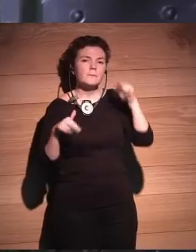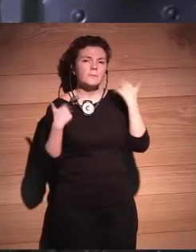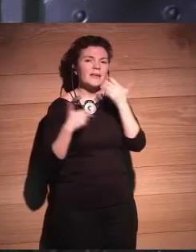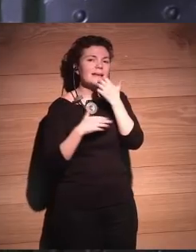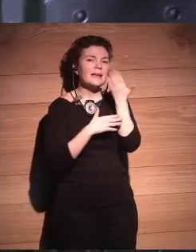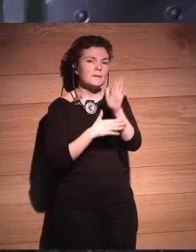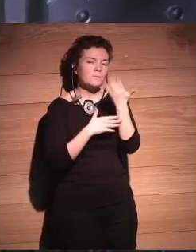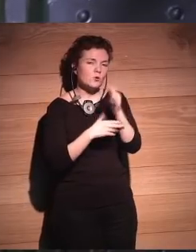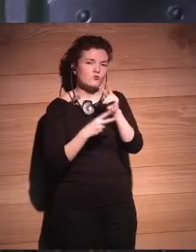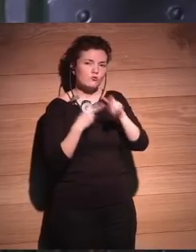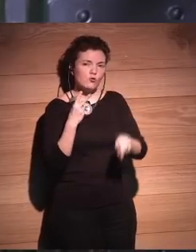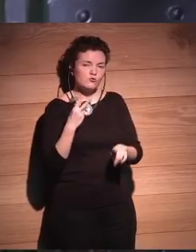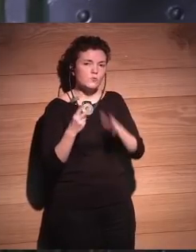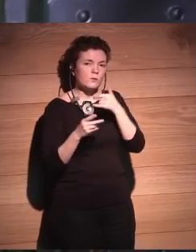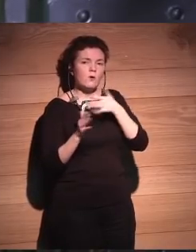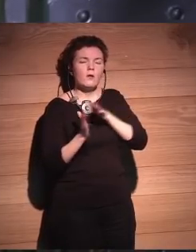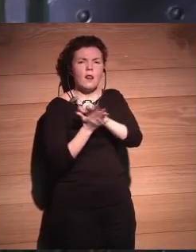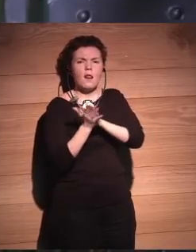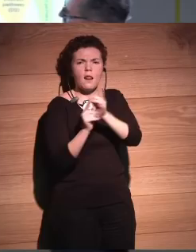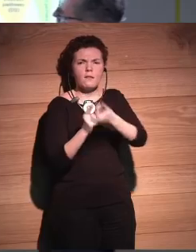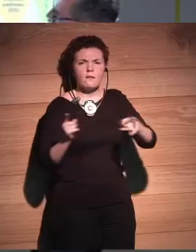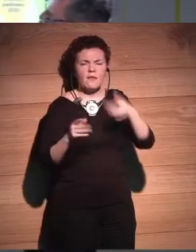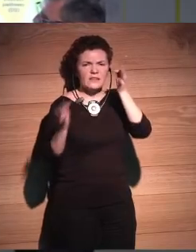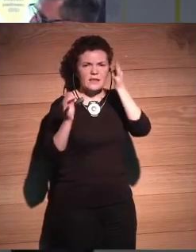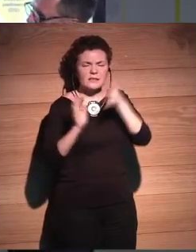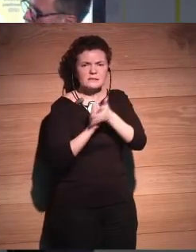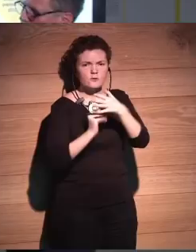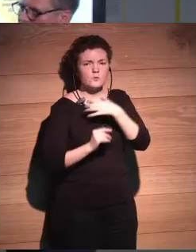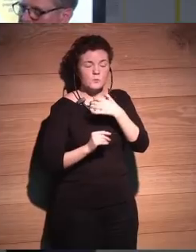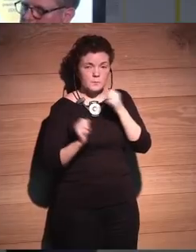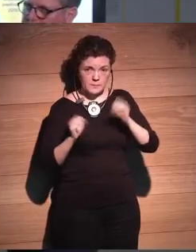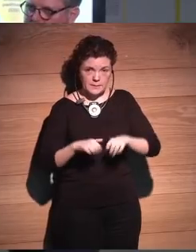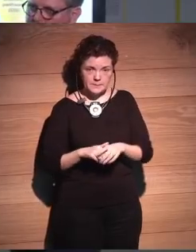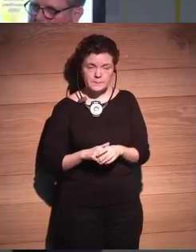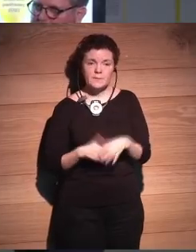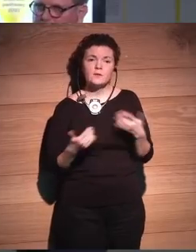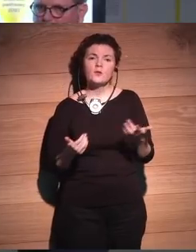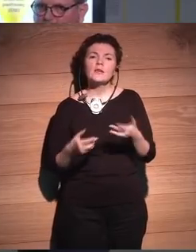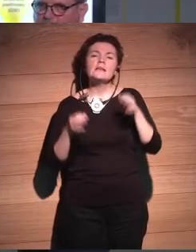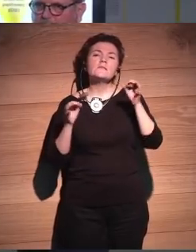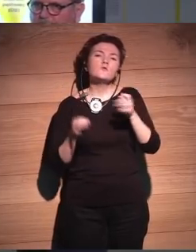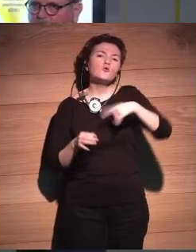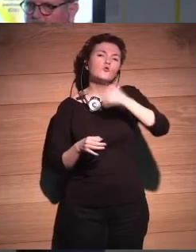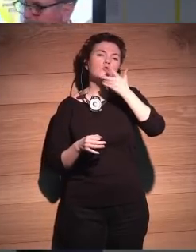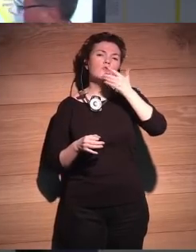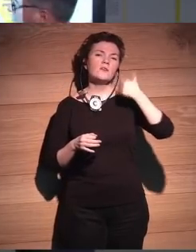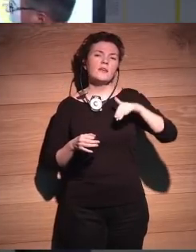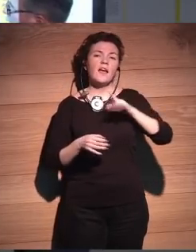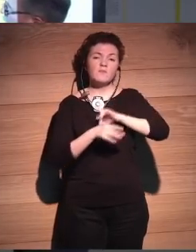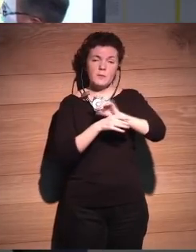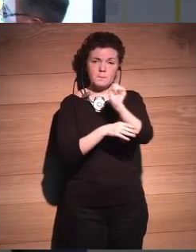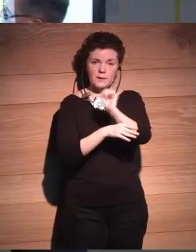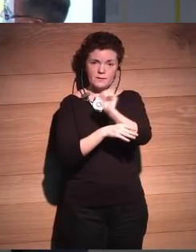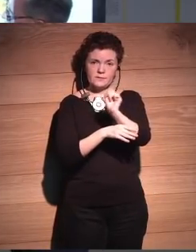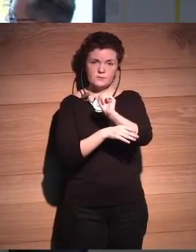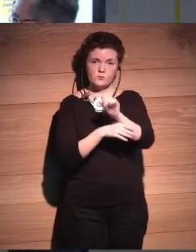par de ejemplos aquí, porque tampoco me puedo meter mucho en detalle en el tema, ¿de acuerdo? Entonces, bueno, seguro que todos conocéis la enfermedad de